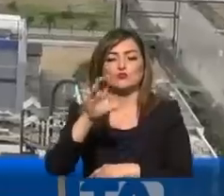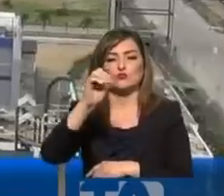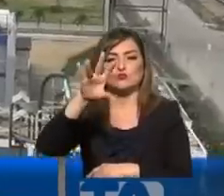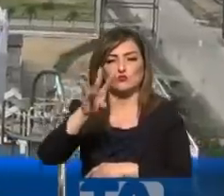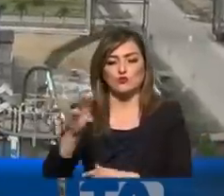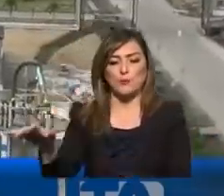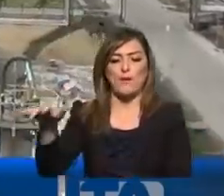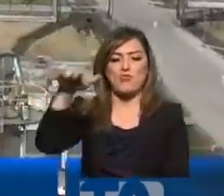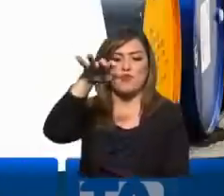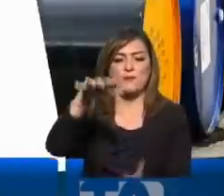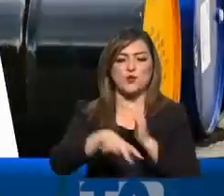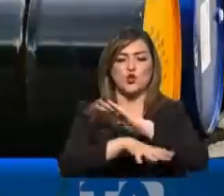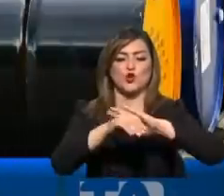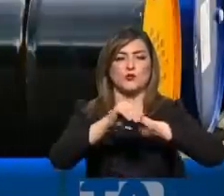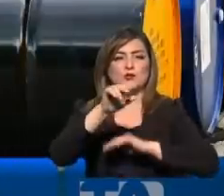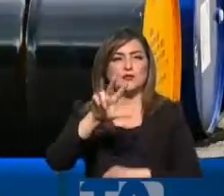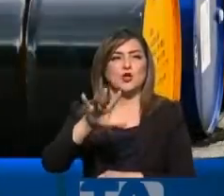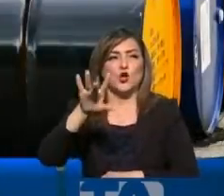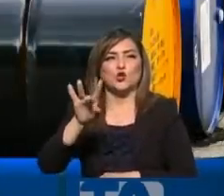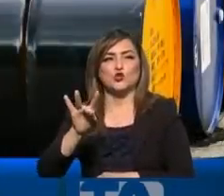492.507 barriles de petróleo,